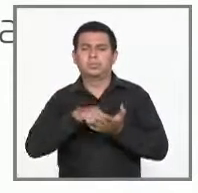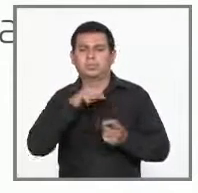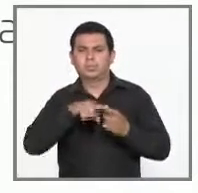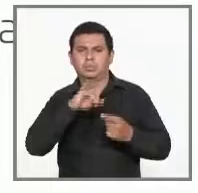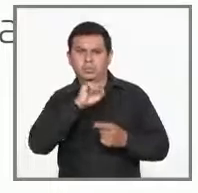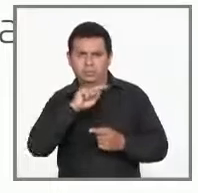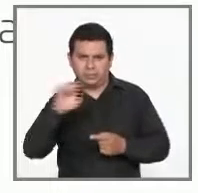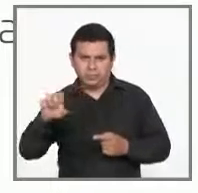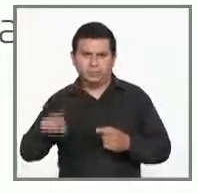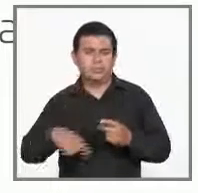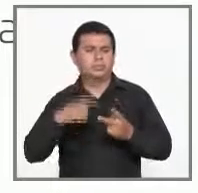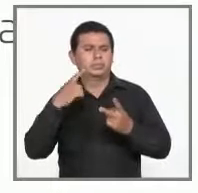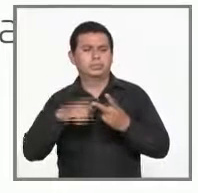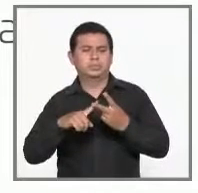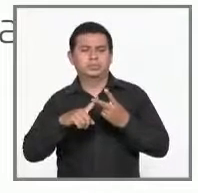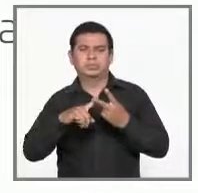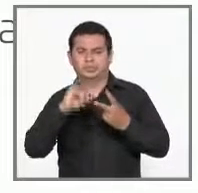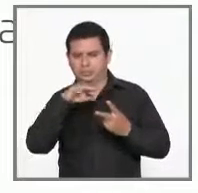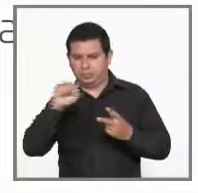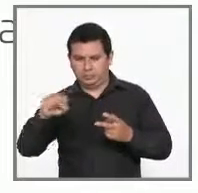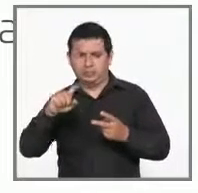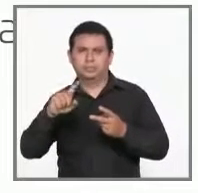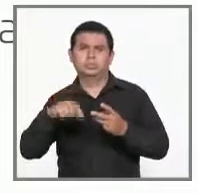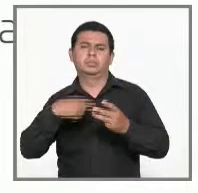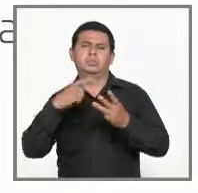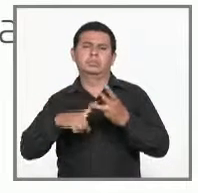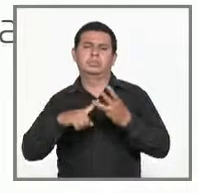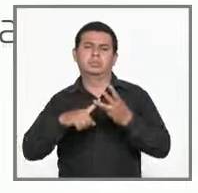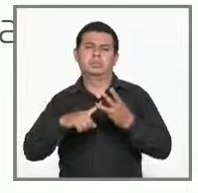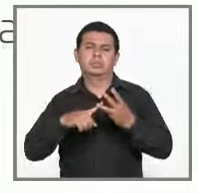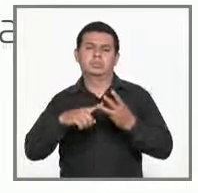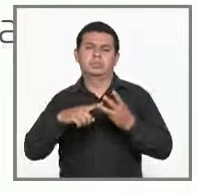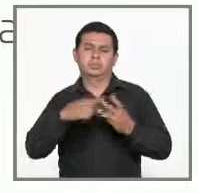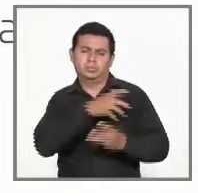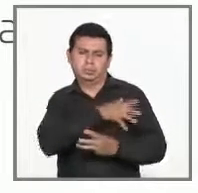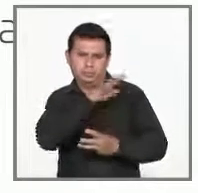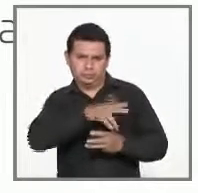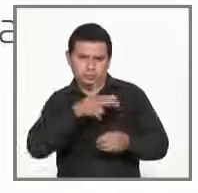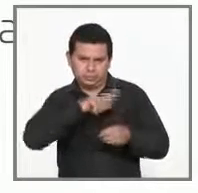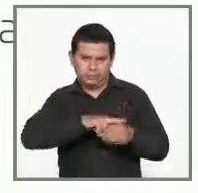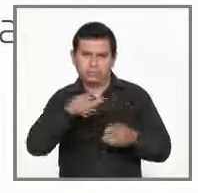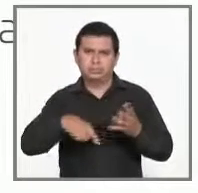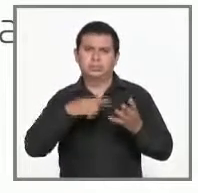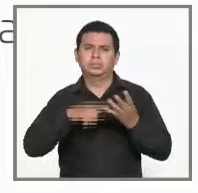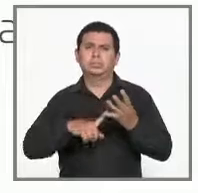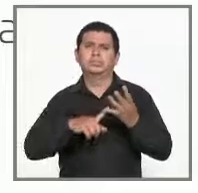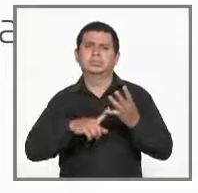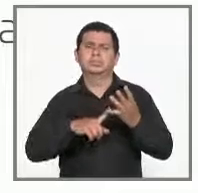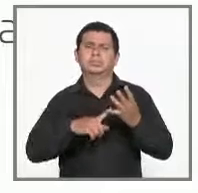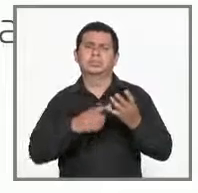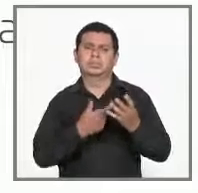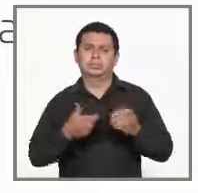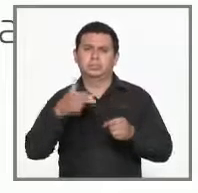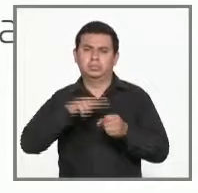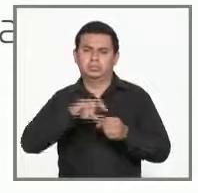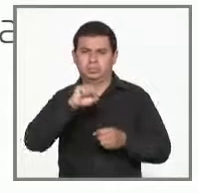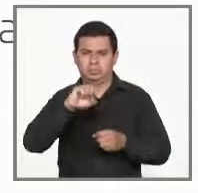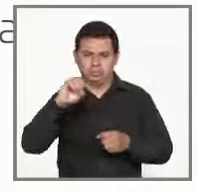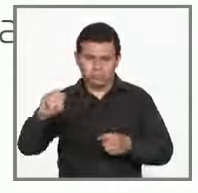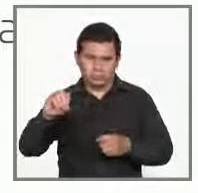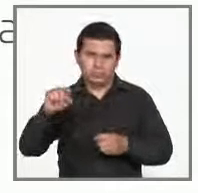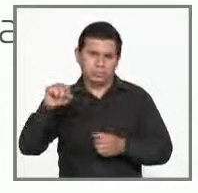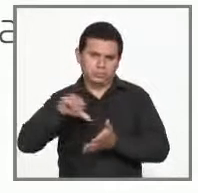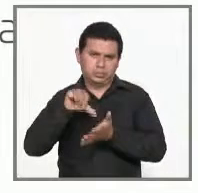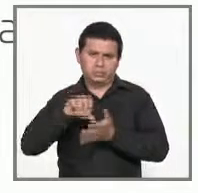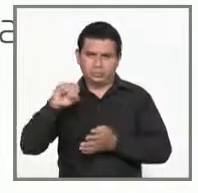el hospital regional presidente juárez se viste hospital general aurelio valdivieso de los ss o el centro de salud